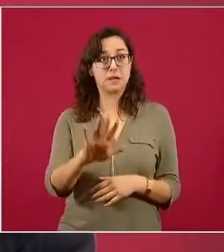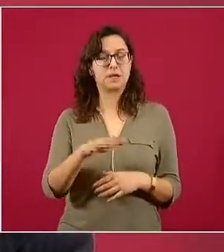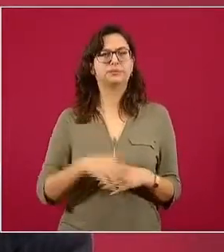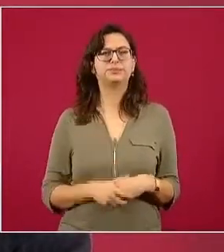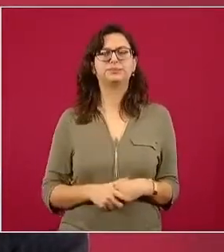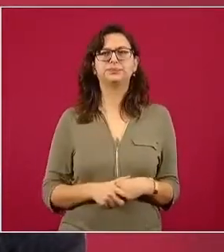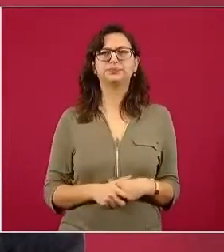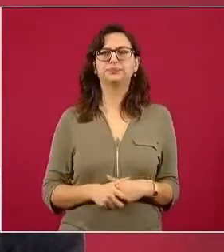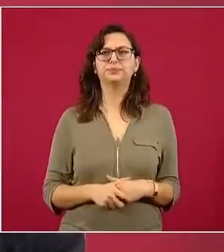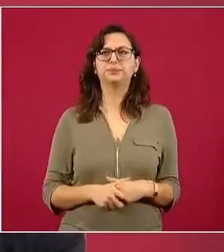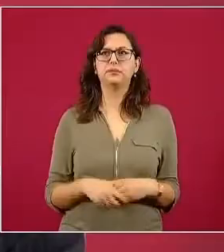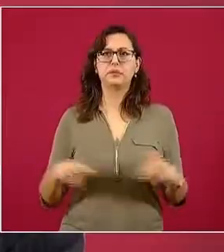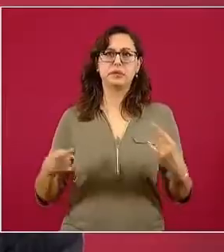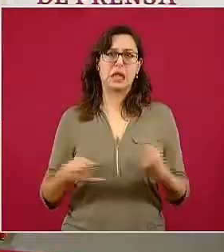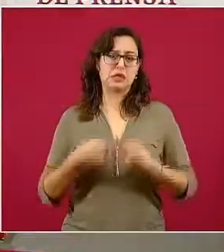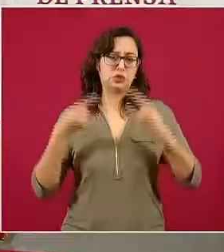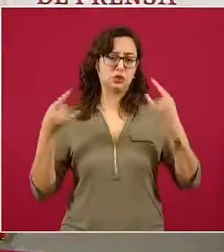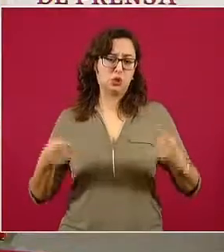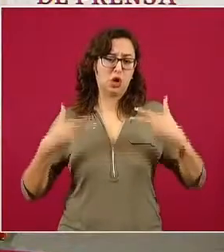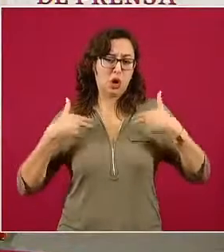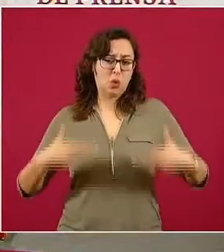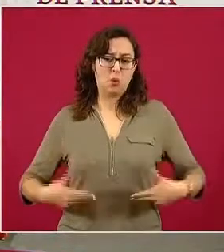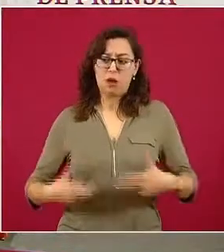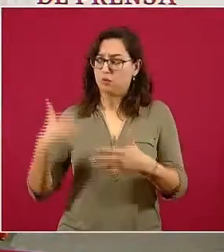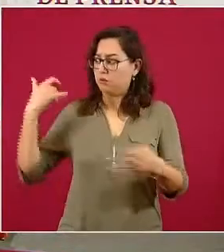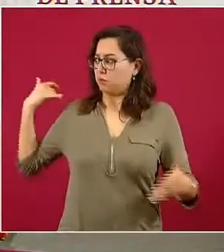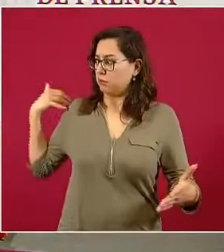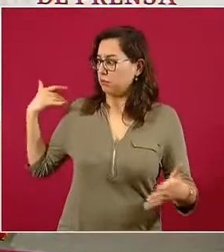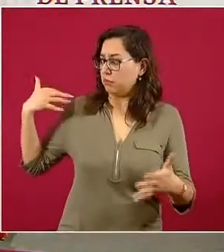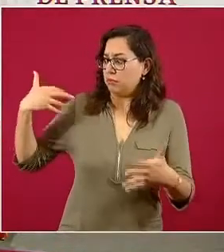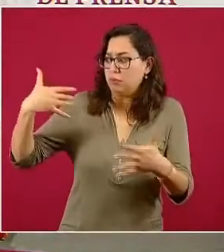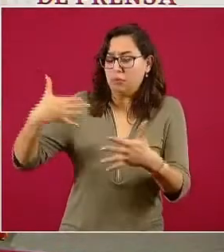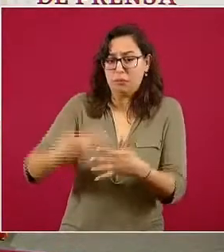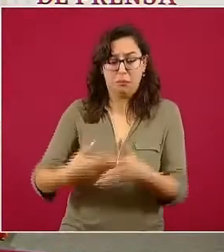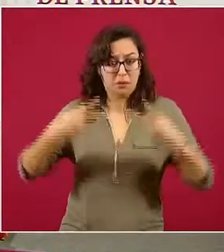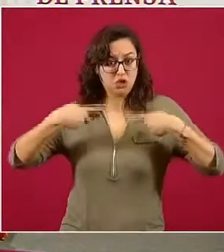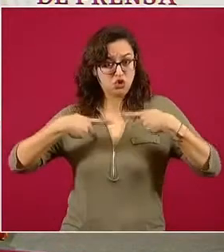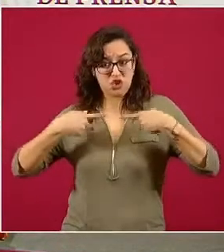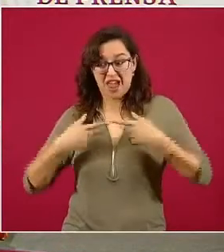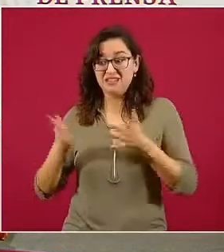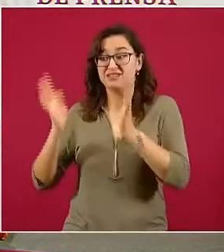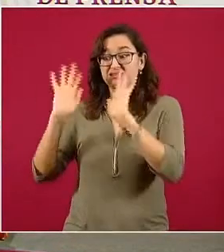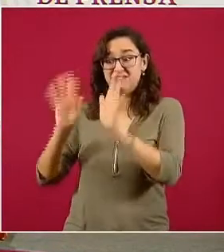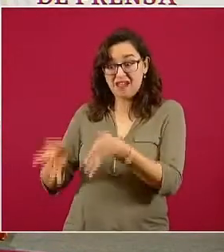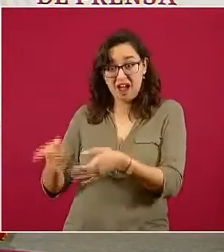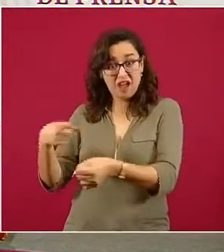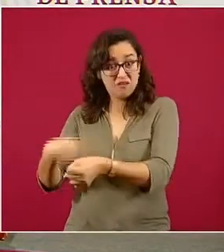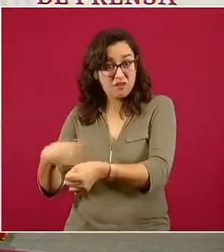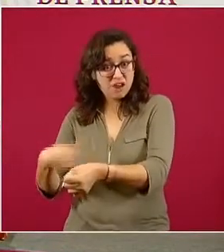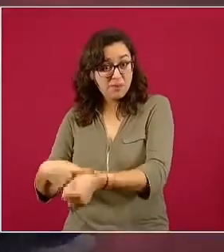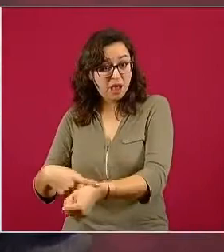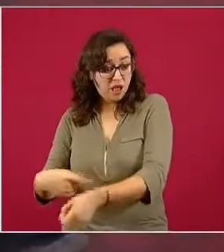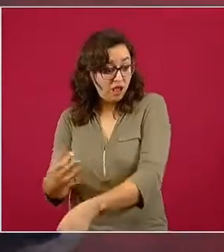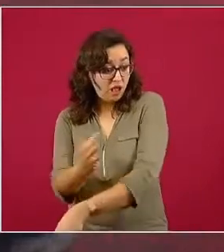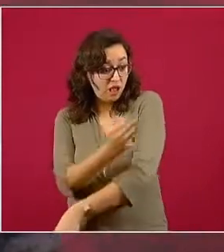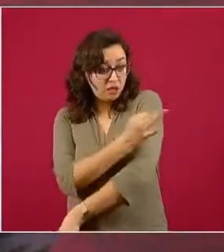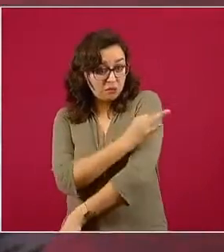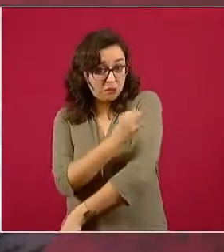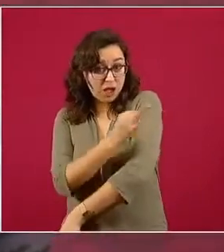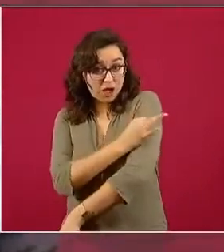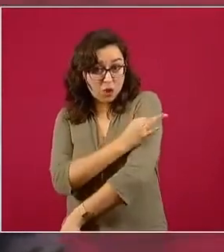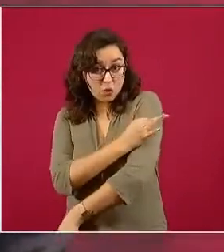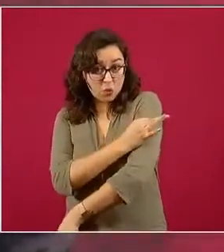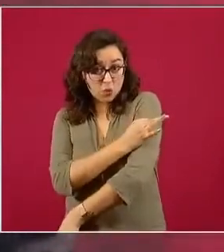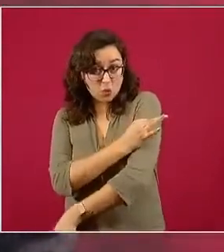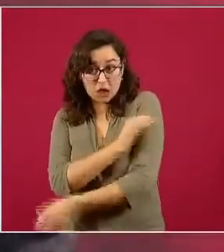historia de la vacunología, se usan como vacunas terapéuticas, donde una persona expuesta ya a